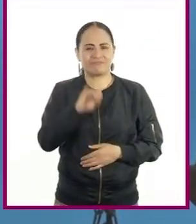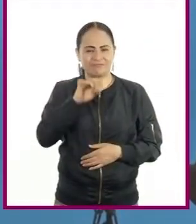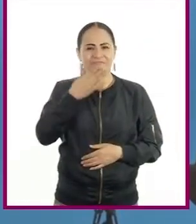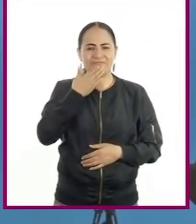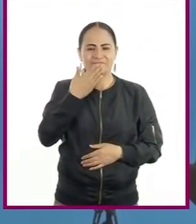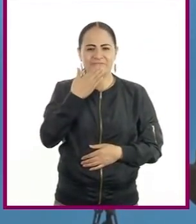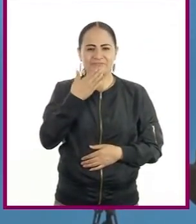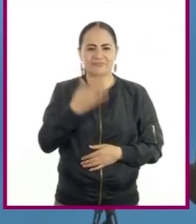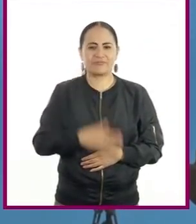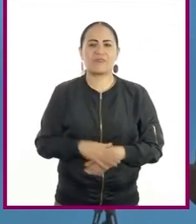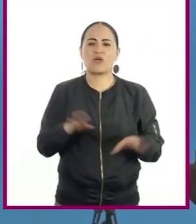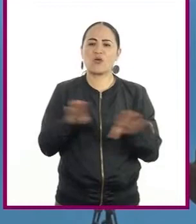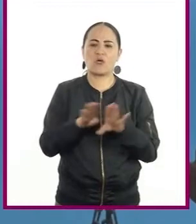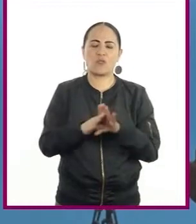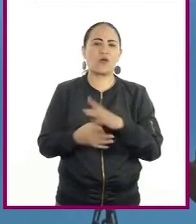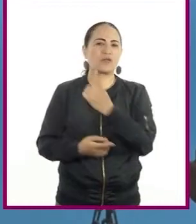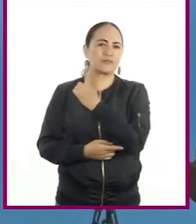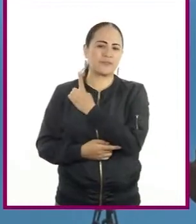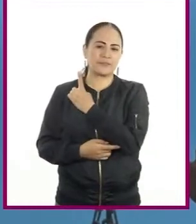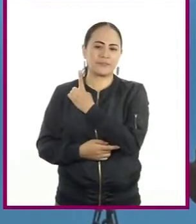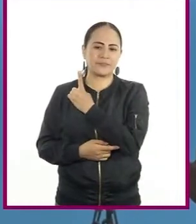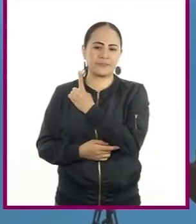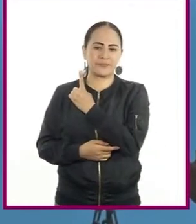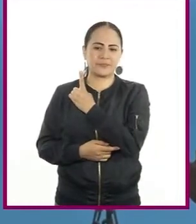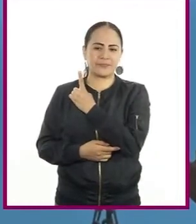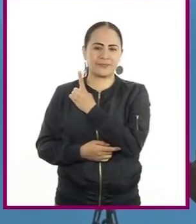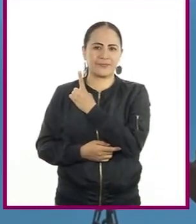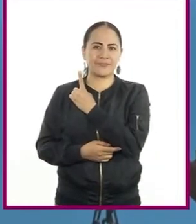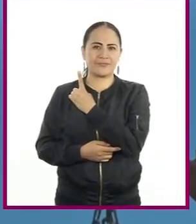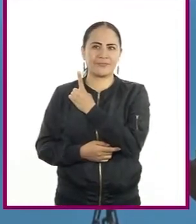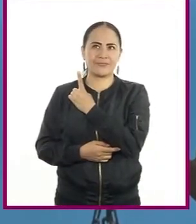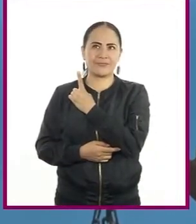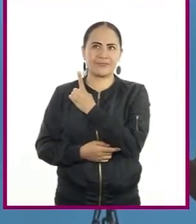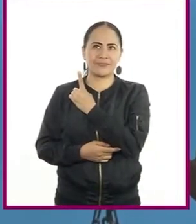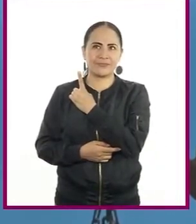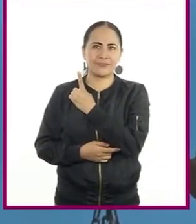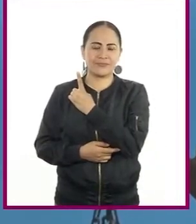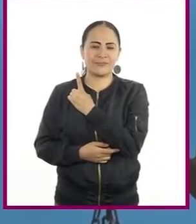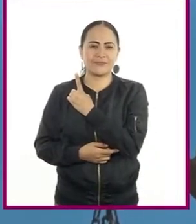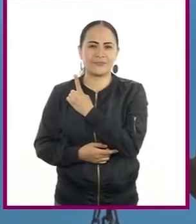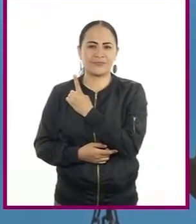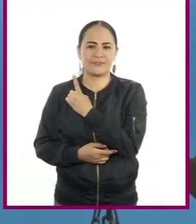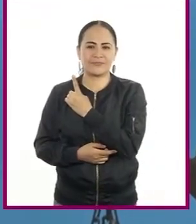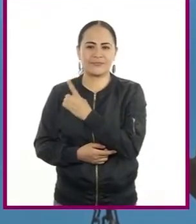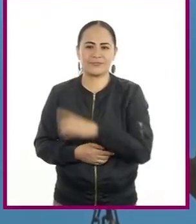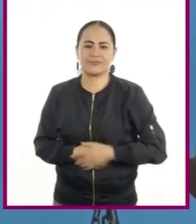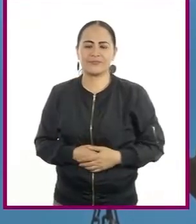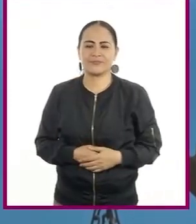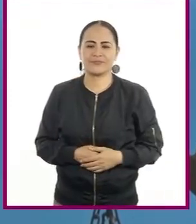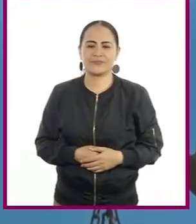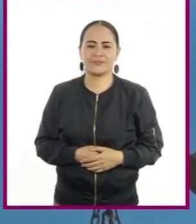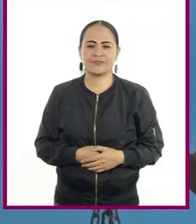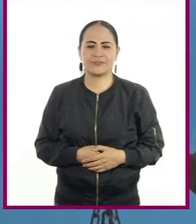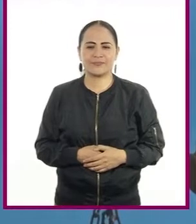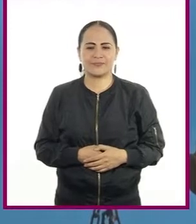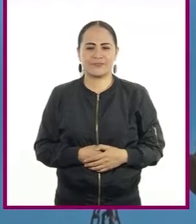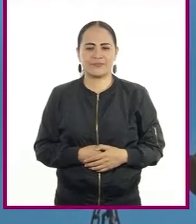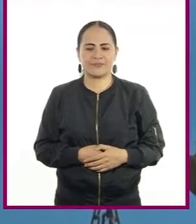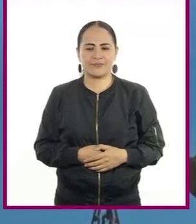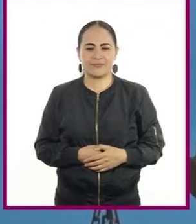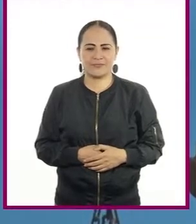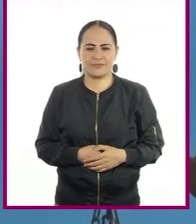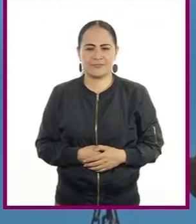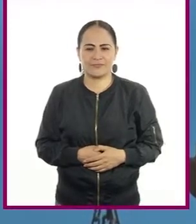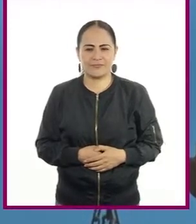correcto. Mediante la legalidad se promueve el rechazo a la resolución violenta de los conflictos y a la desigualdad y